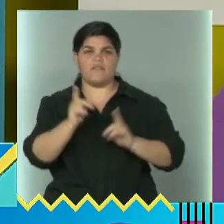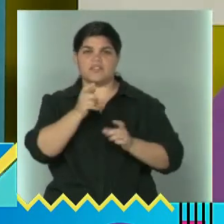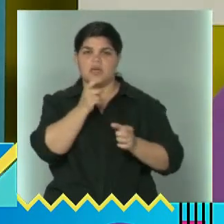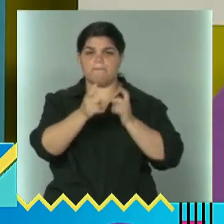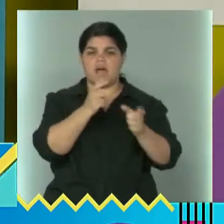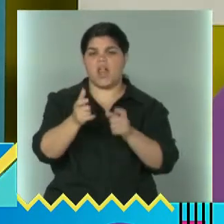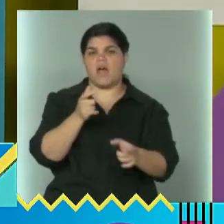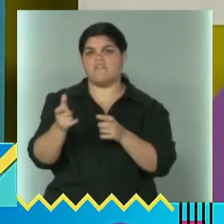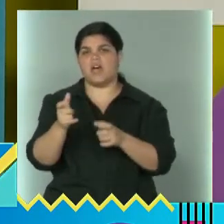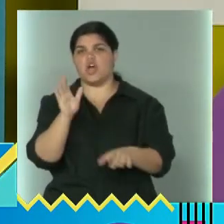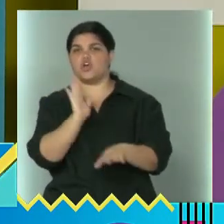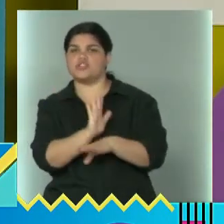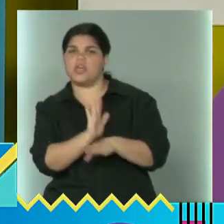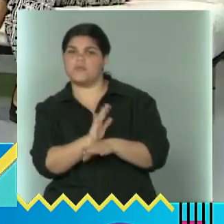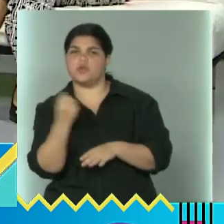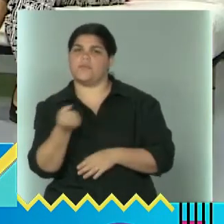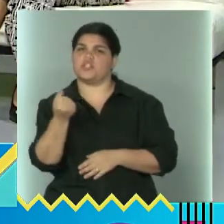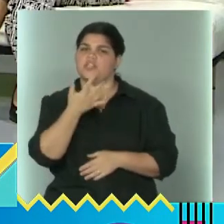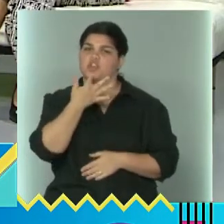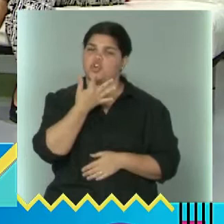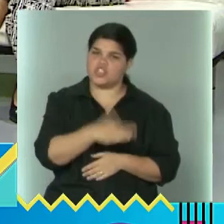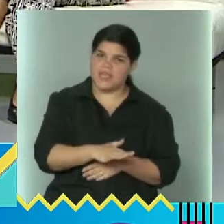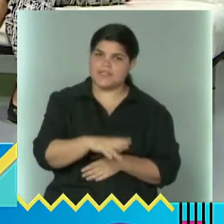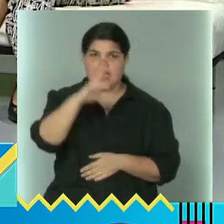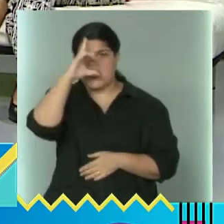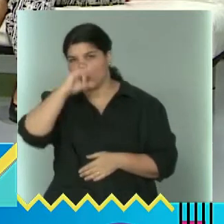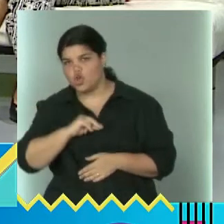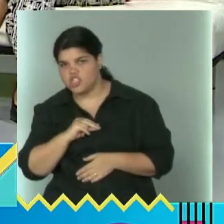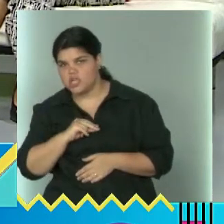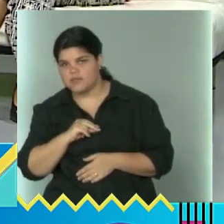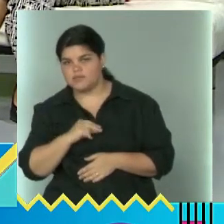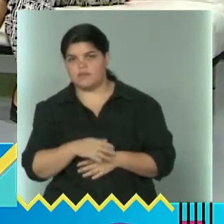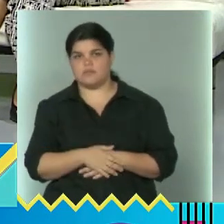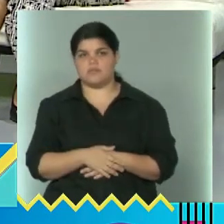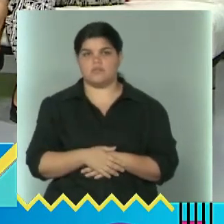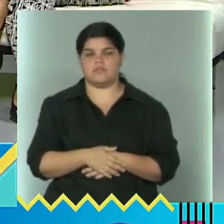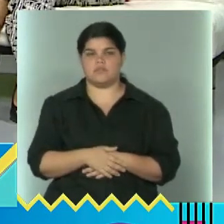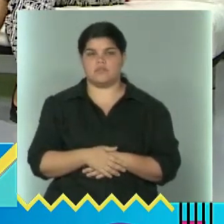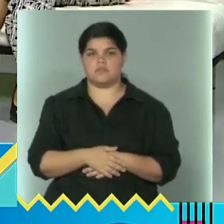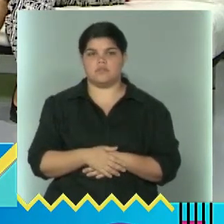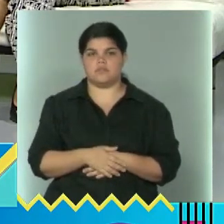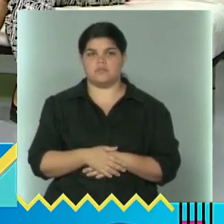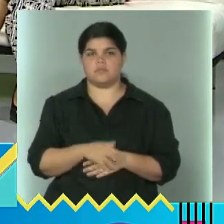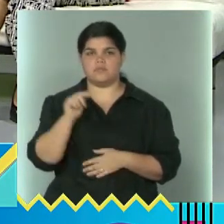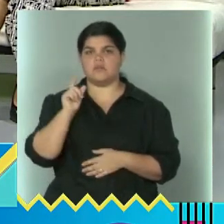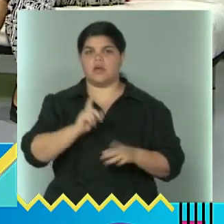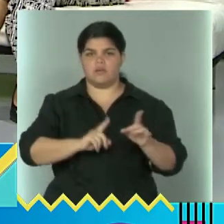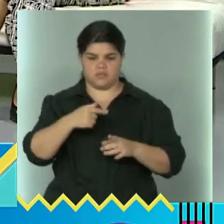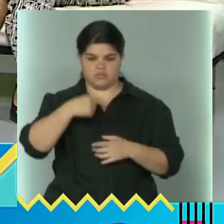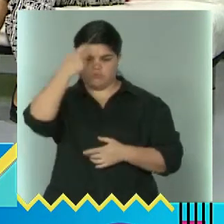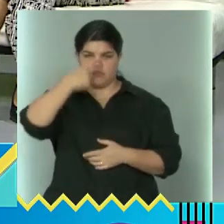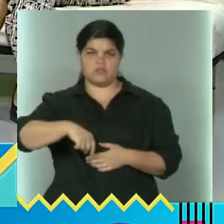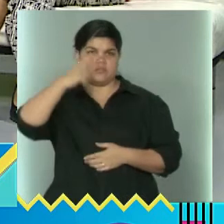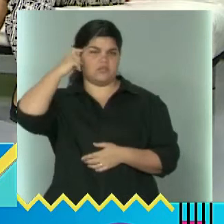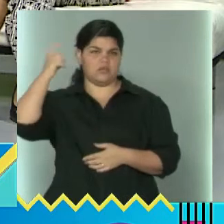conceptos que tienen que ver con la conciencia, con la inconsciencia, y yo me pongo en el lugar de un psicólogo, sin querer serlo, pero digo,